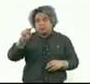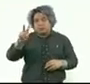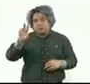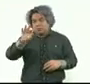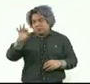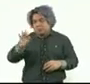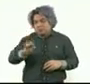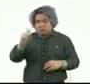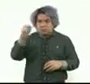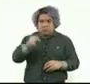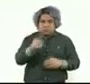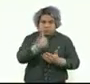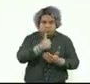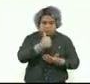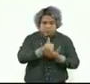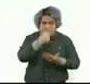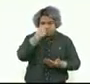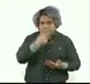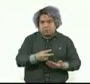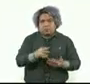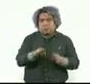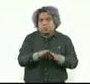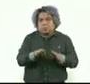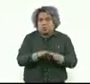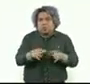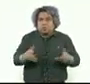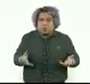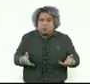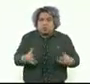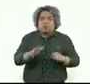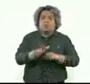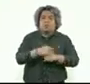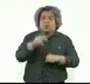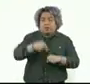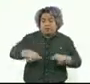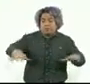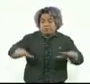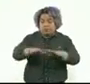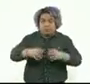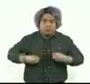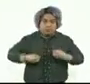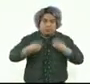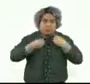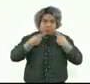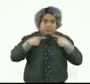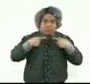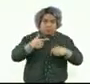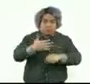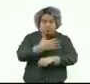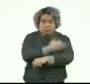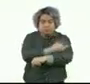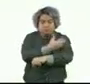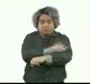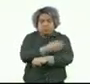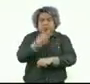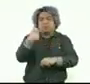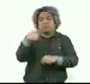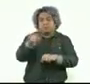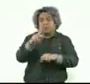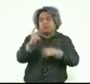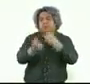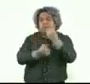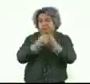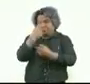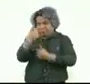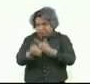ciudad. ¿Cómo se obtiene ese porcentaje? Pues es población entre personas vacunadas. Pero muy probablemente muchas